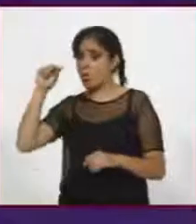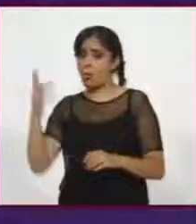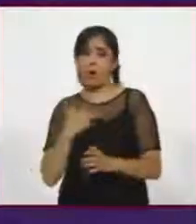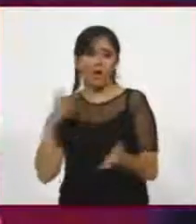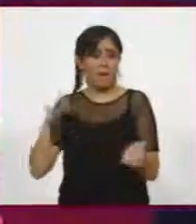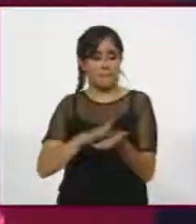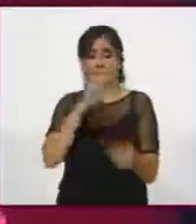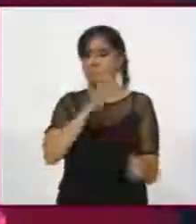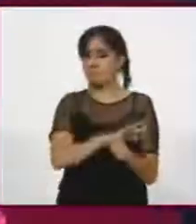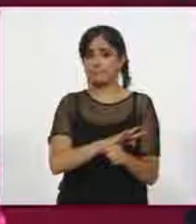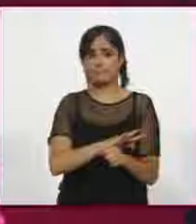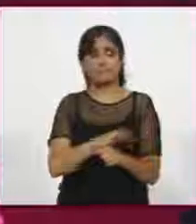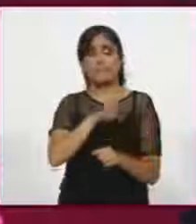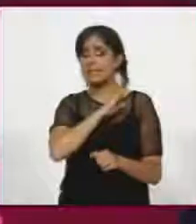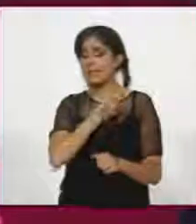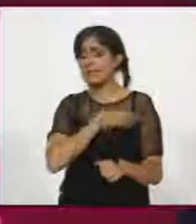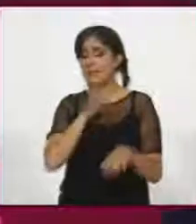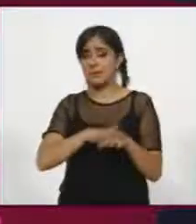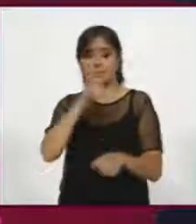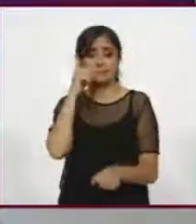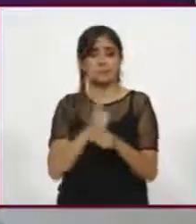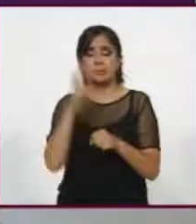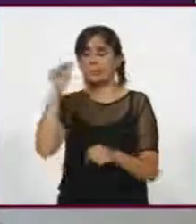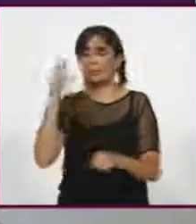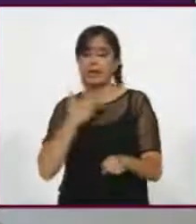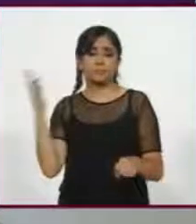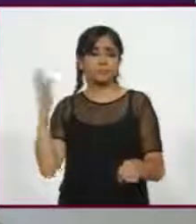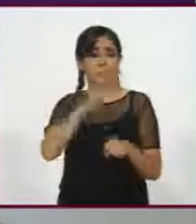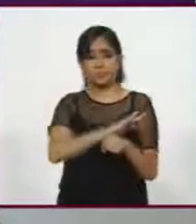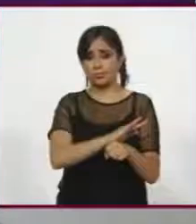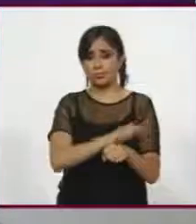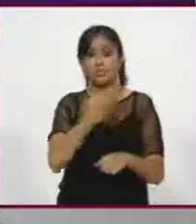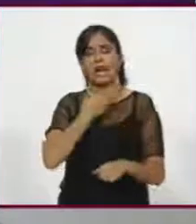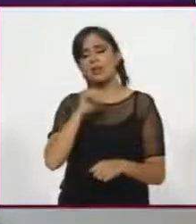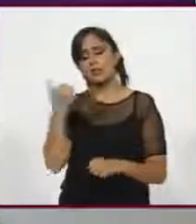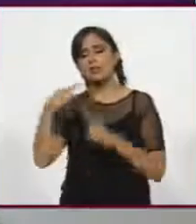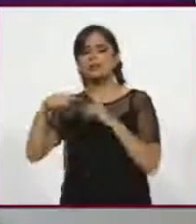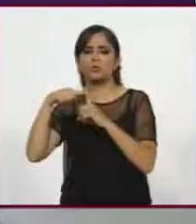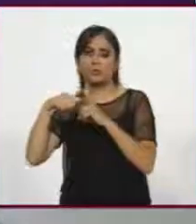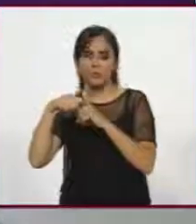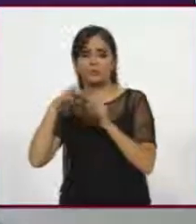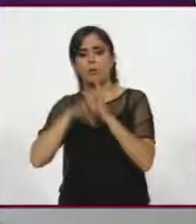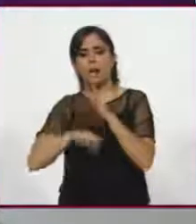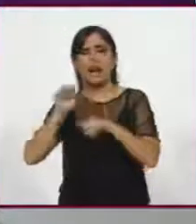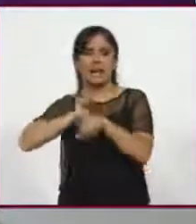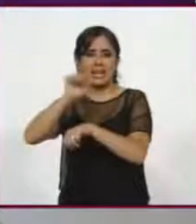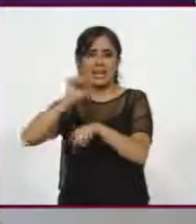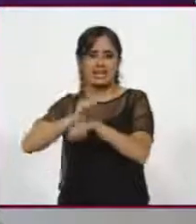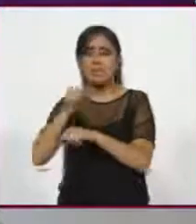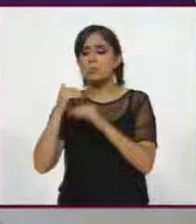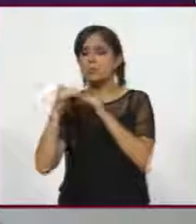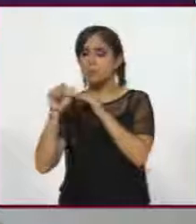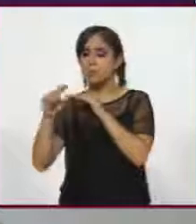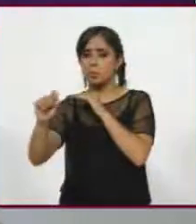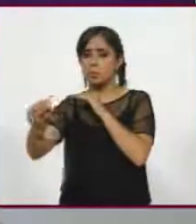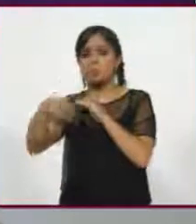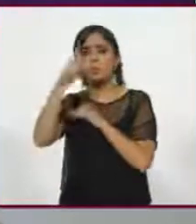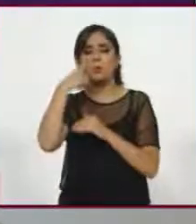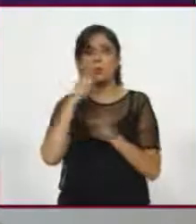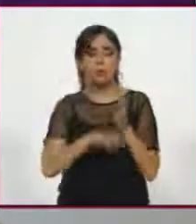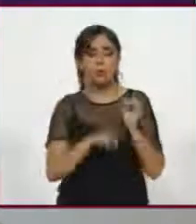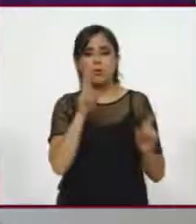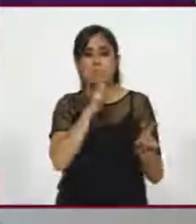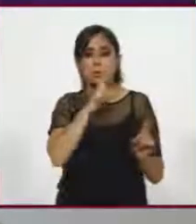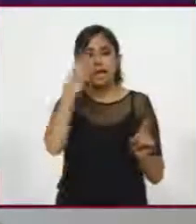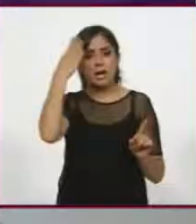es España. Pero es interesante porque hay casos que están en números positivos. Por ejemplo, Argentina no se mueve, pero ve el caso de